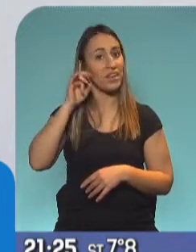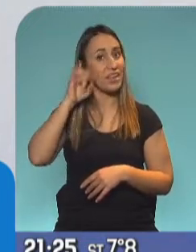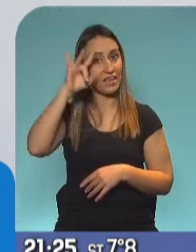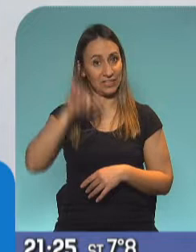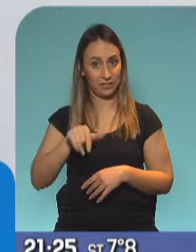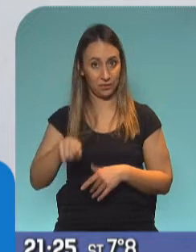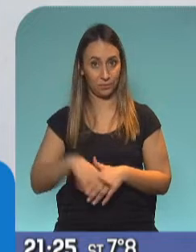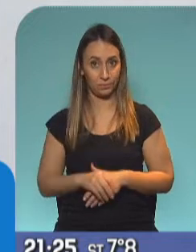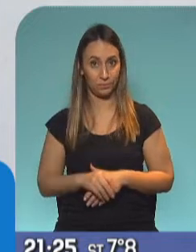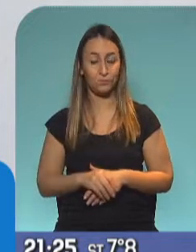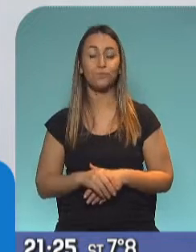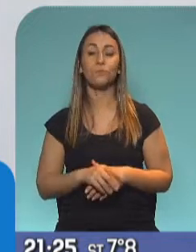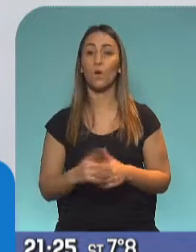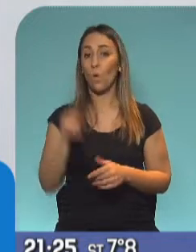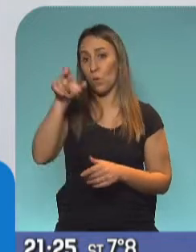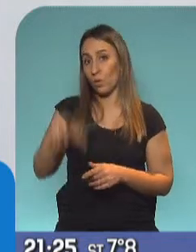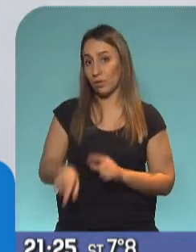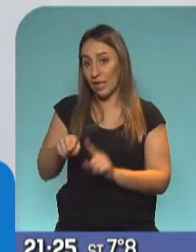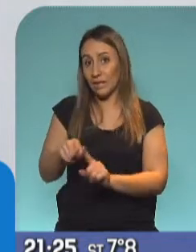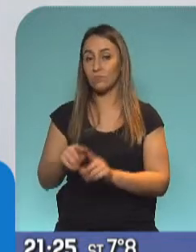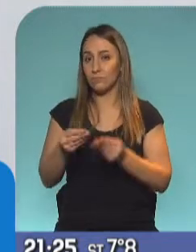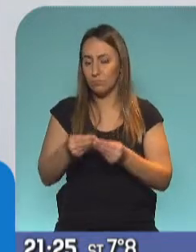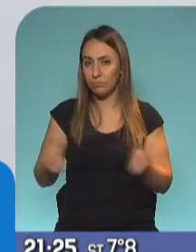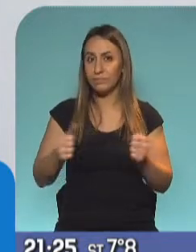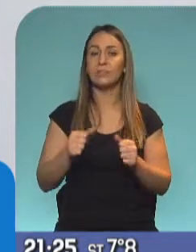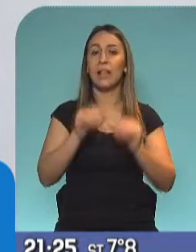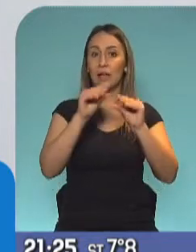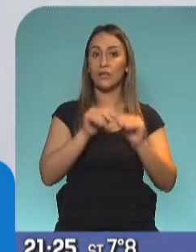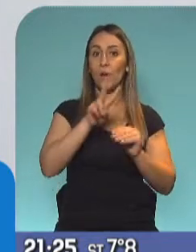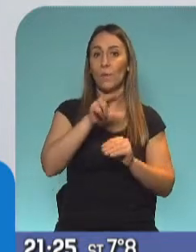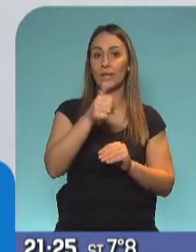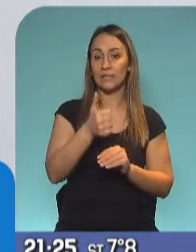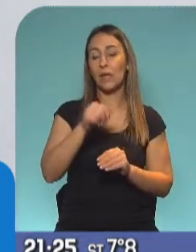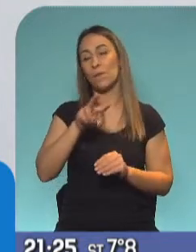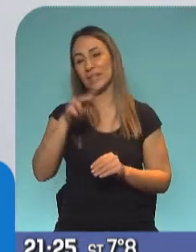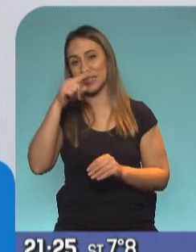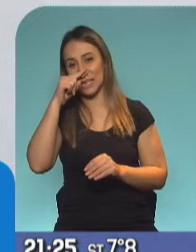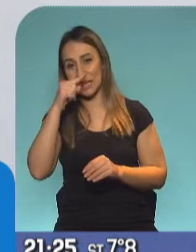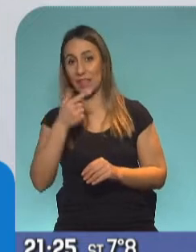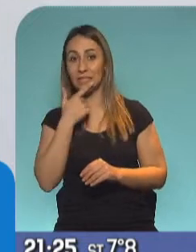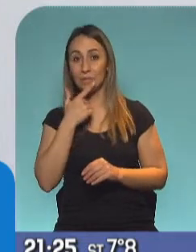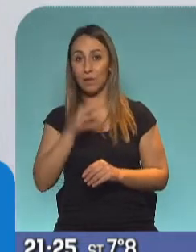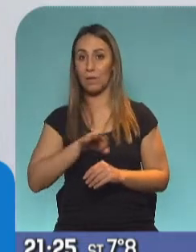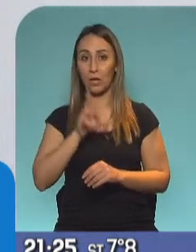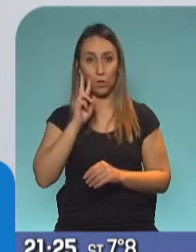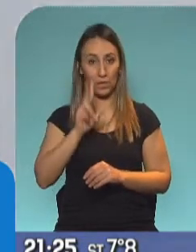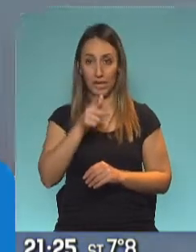los jóvenes normalistas desaparecidos la noche del 26 y 27 de septiembre de 2014.